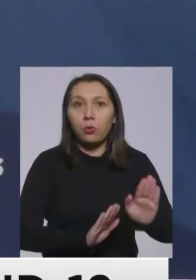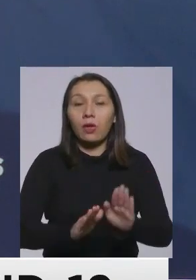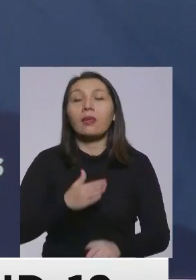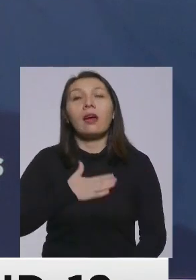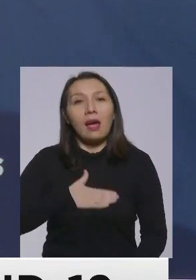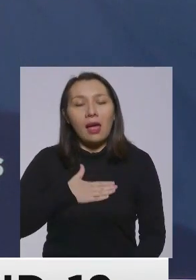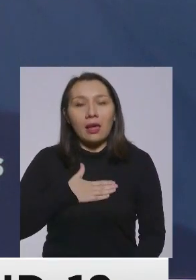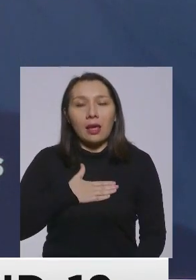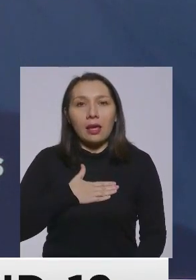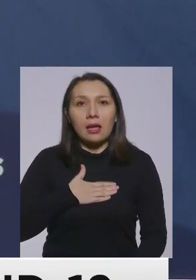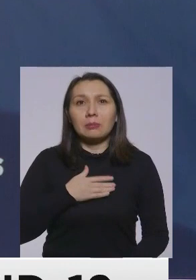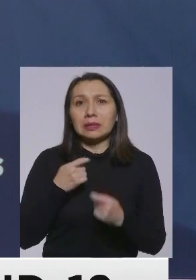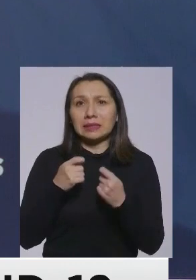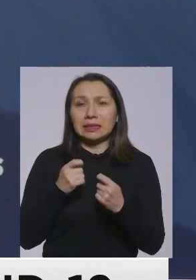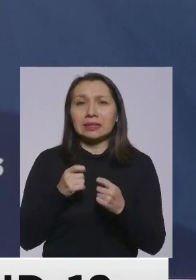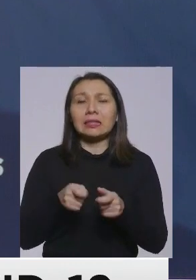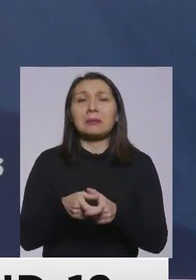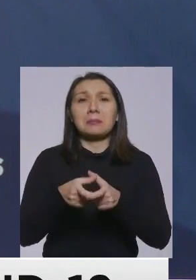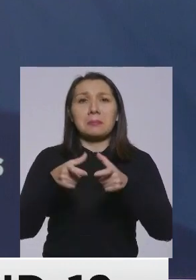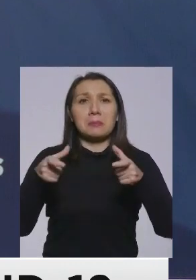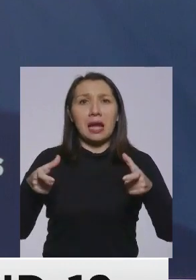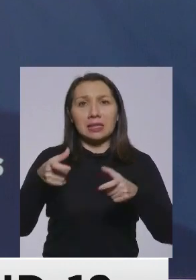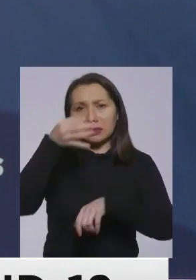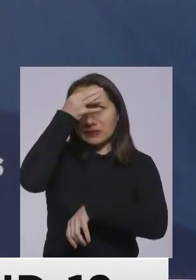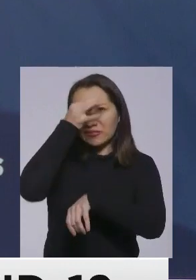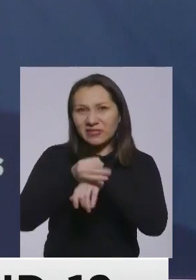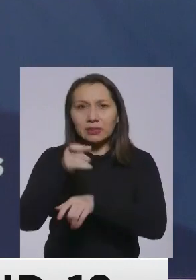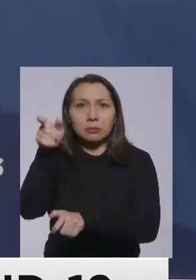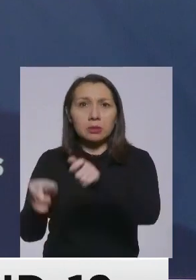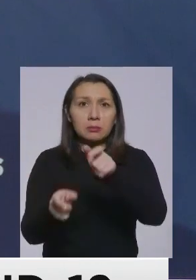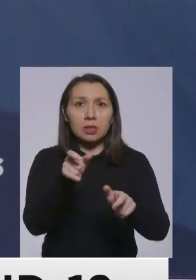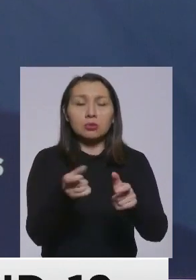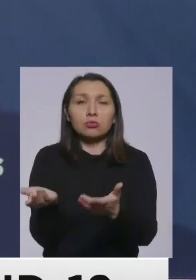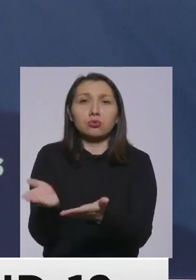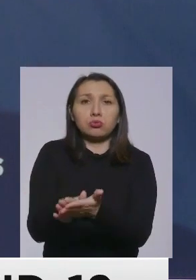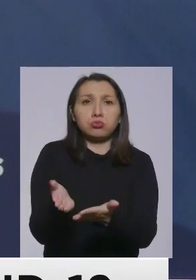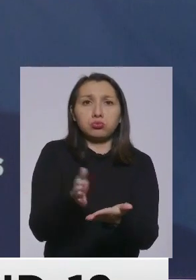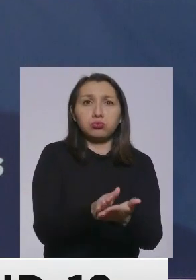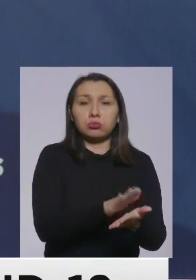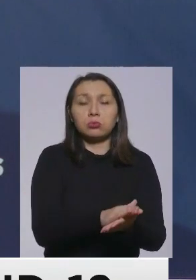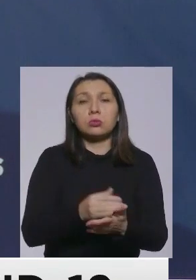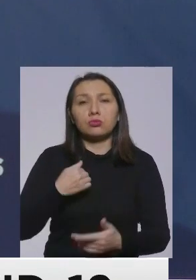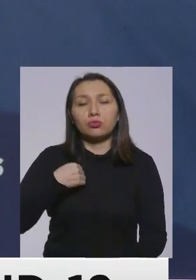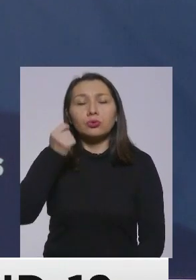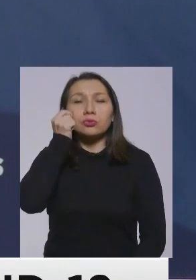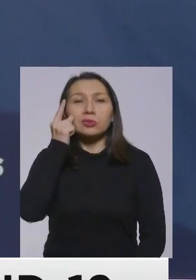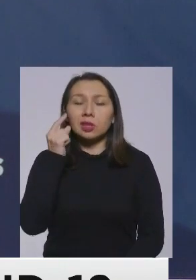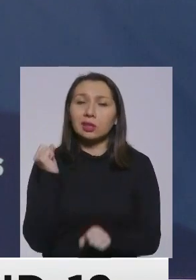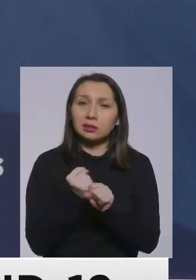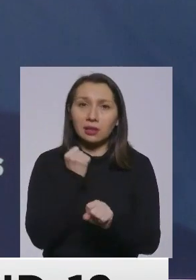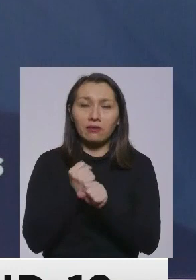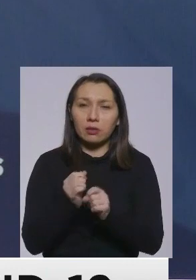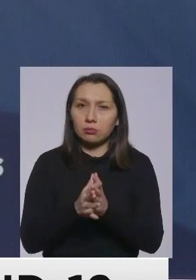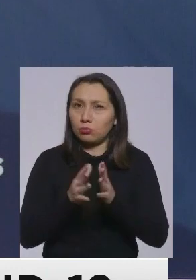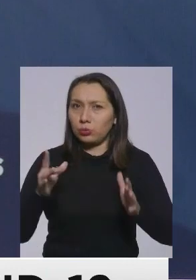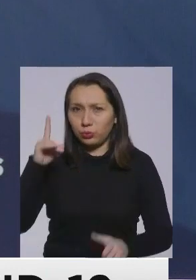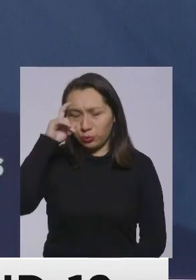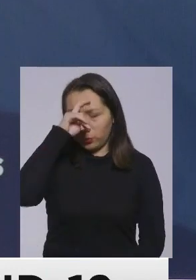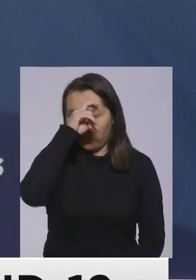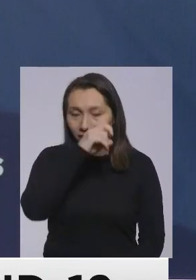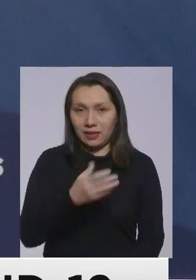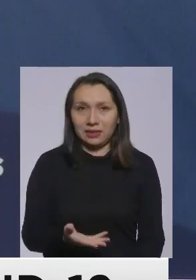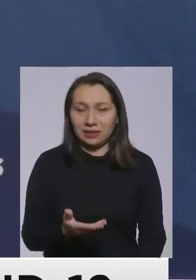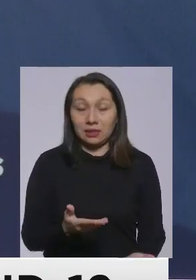queremos evitar el aumento de los casos y el aumento de los fallecidos y sé que es una tarea muy difícil